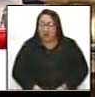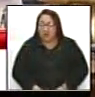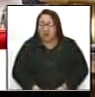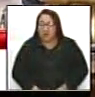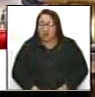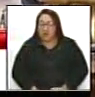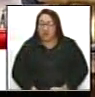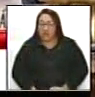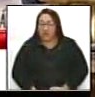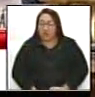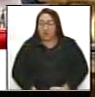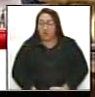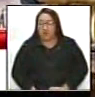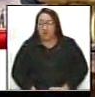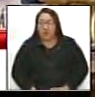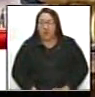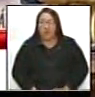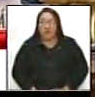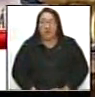ha ingresado